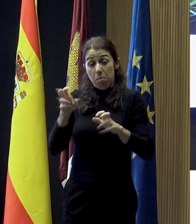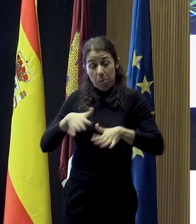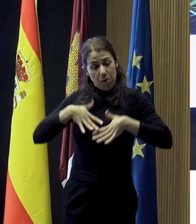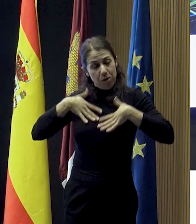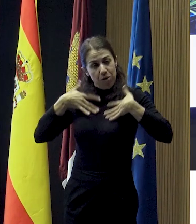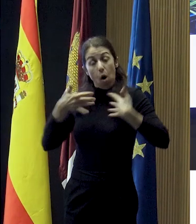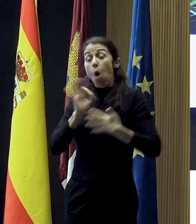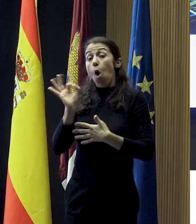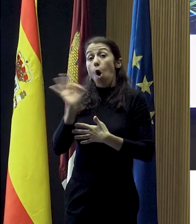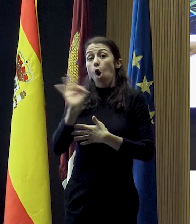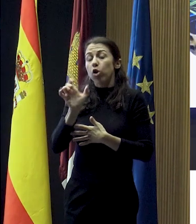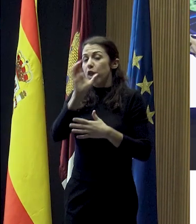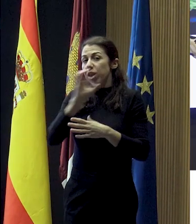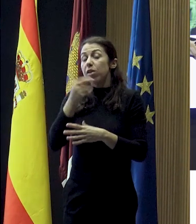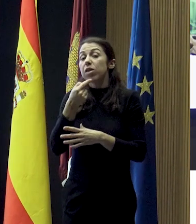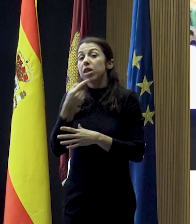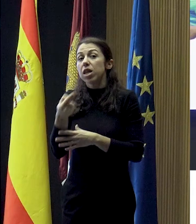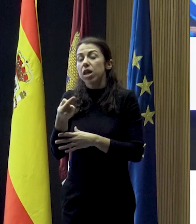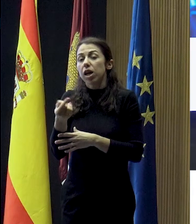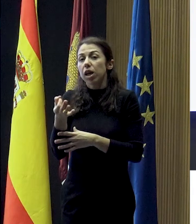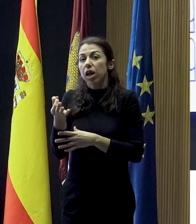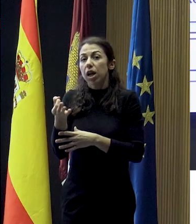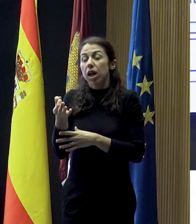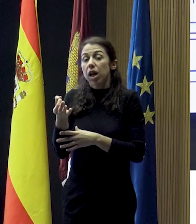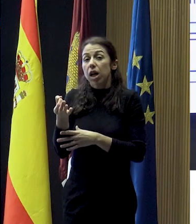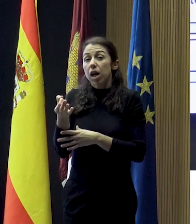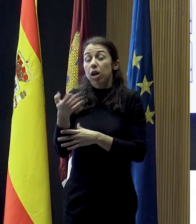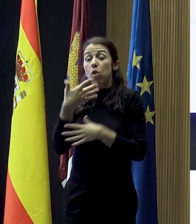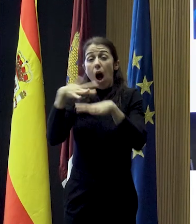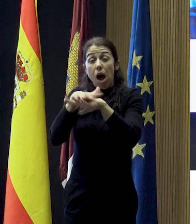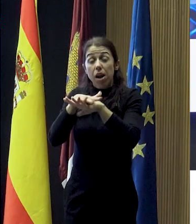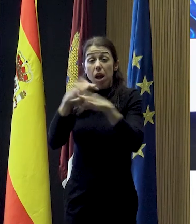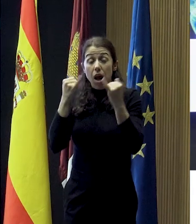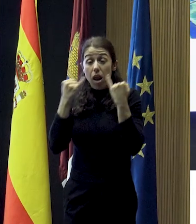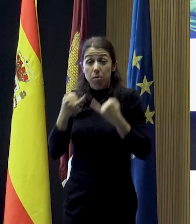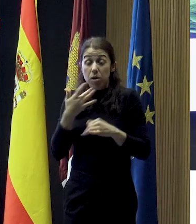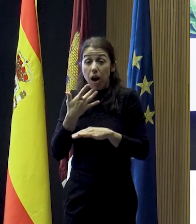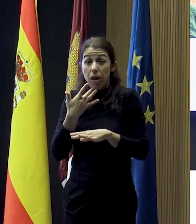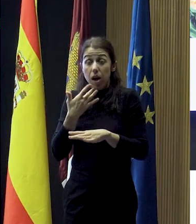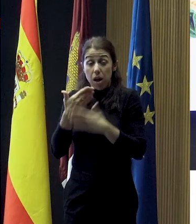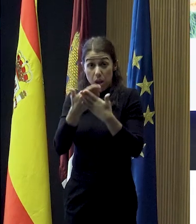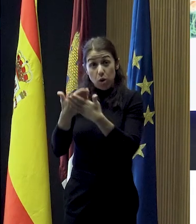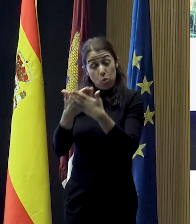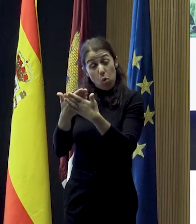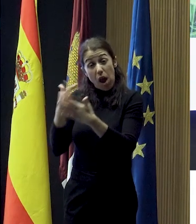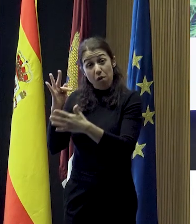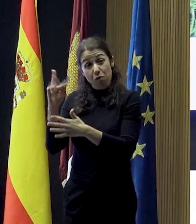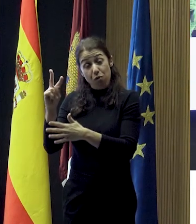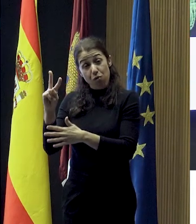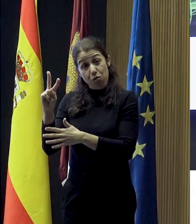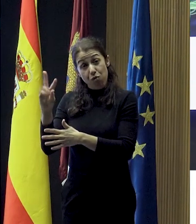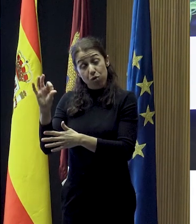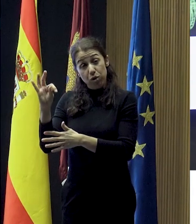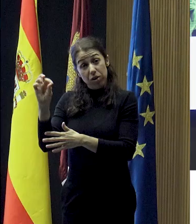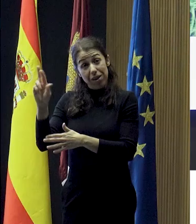emociones, otros, como Lorente Denot, que es una red nerviosa, en este caso de la escuela de Fuster, bueno, Fuster de la escuela de